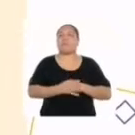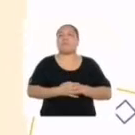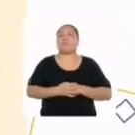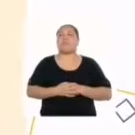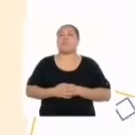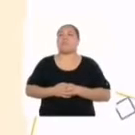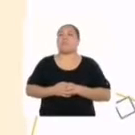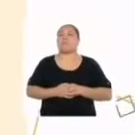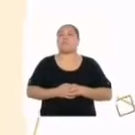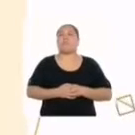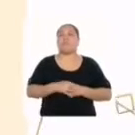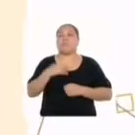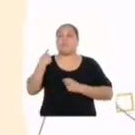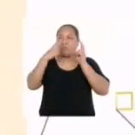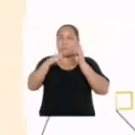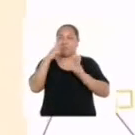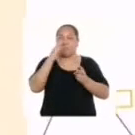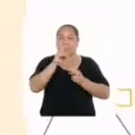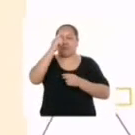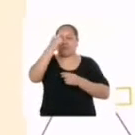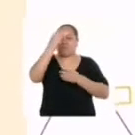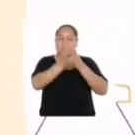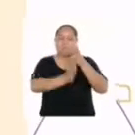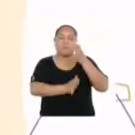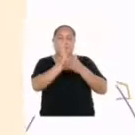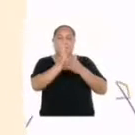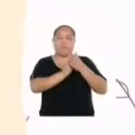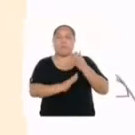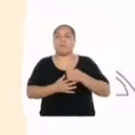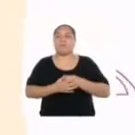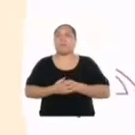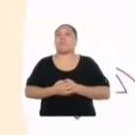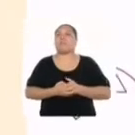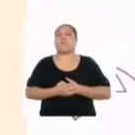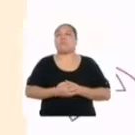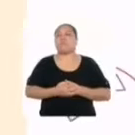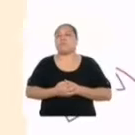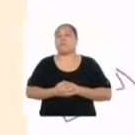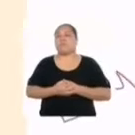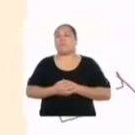prisma pentagonal, viéndolo desde una de sus caras frontales.